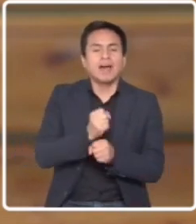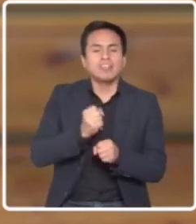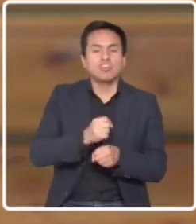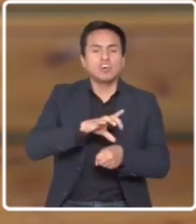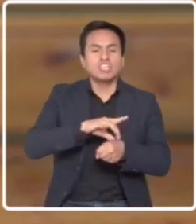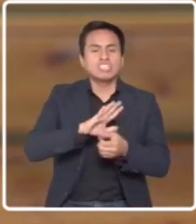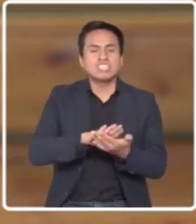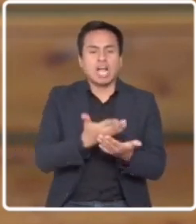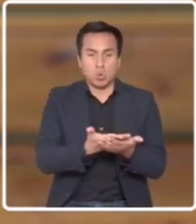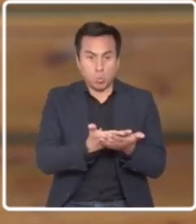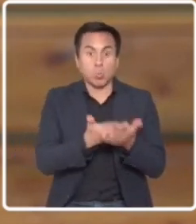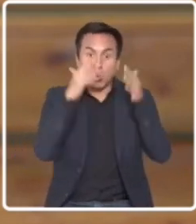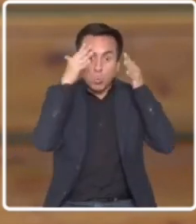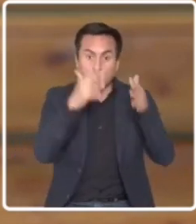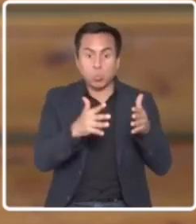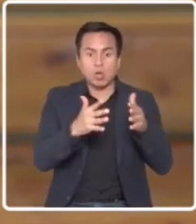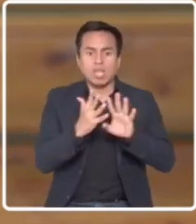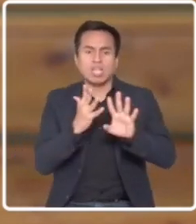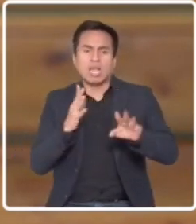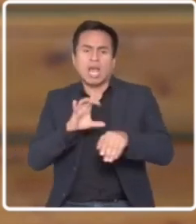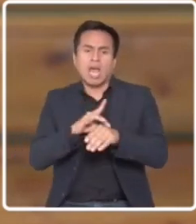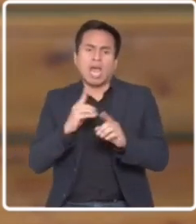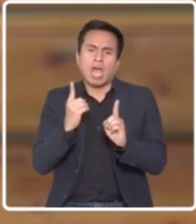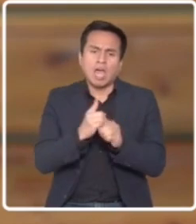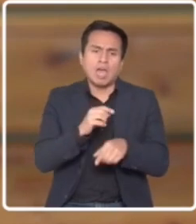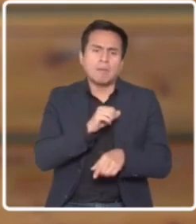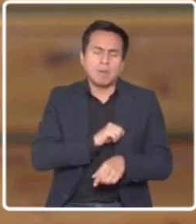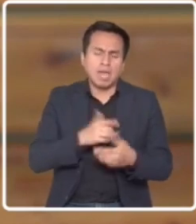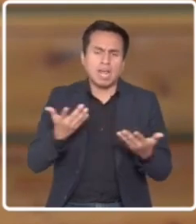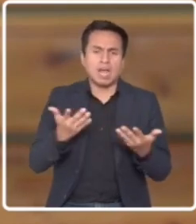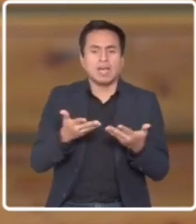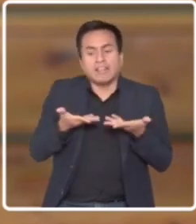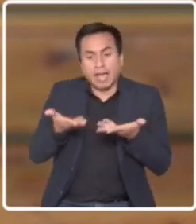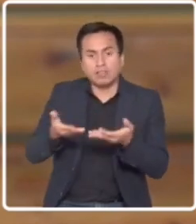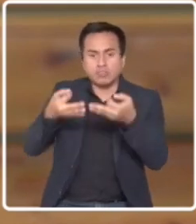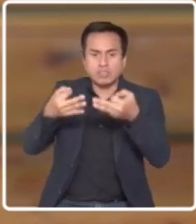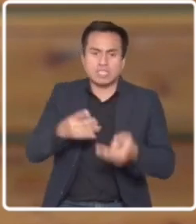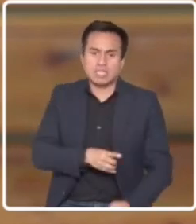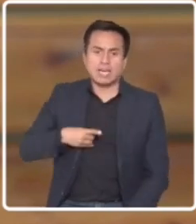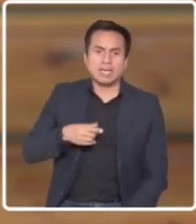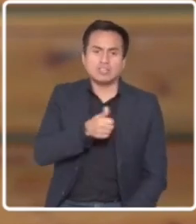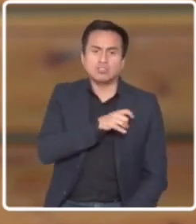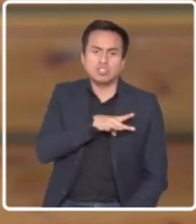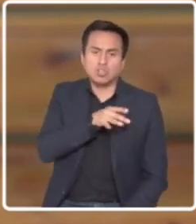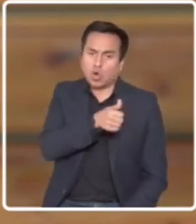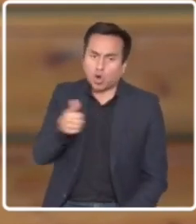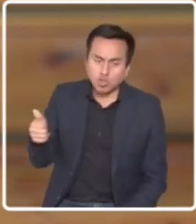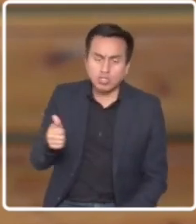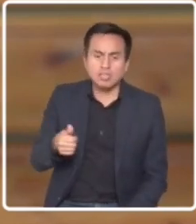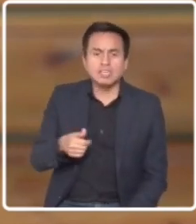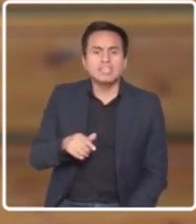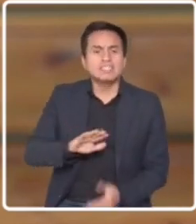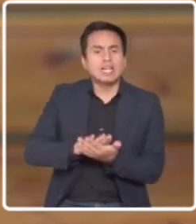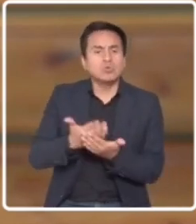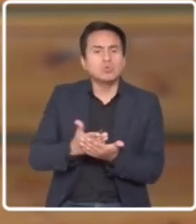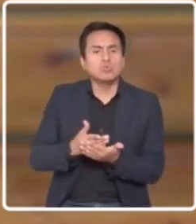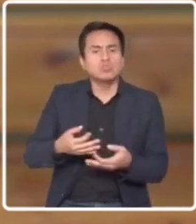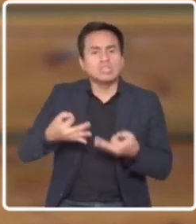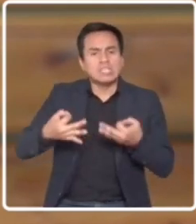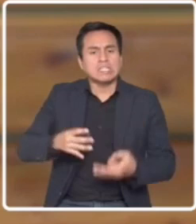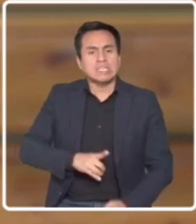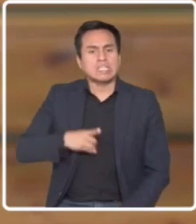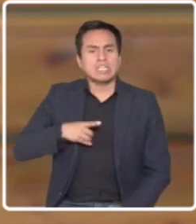en salud, batallando para disminuir las listas de espera y entregarle dignidad a todos nuestros compatriotas para que puedan tener una salud digna y